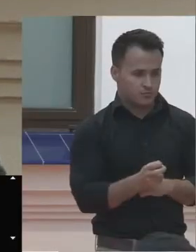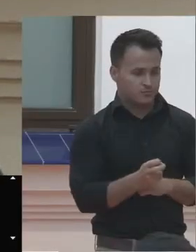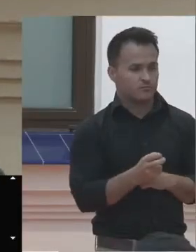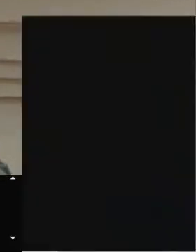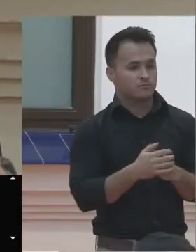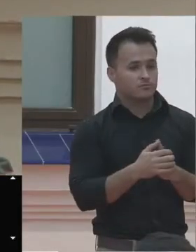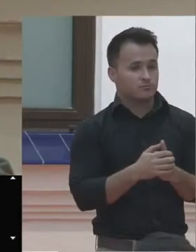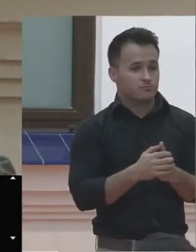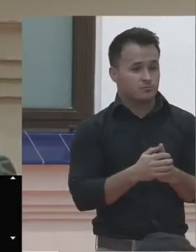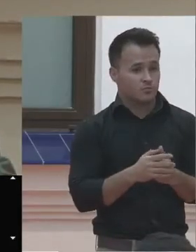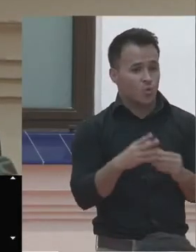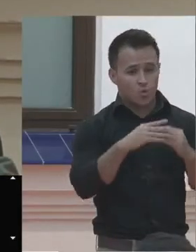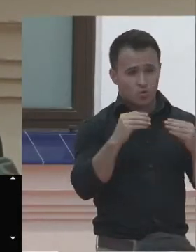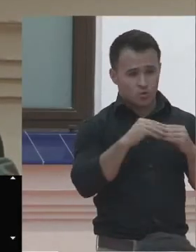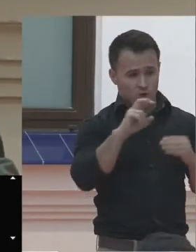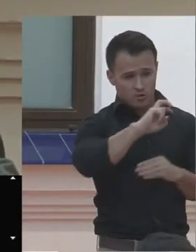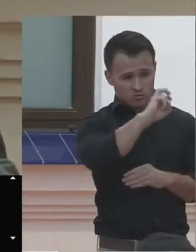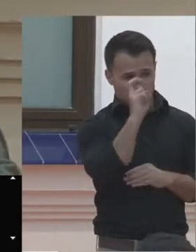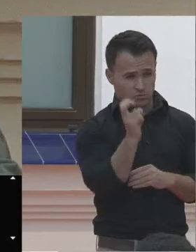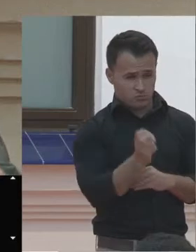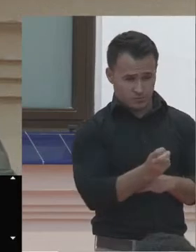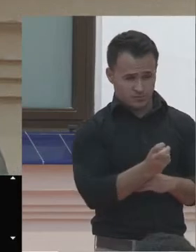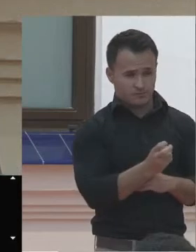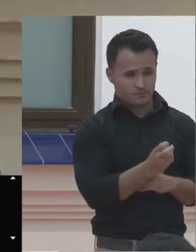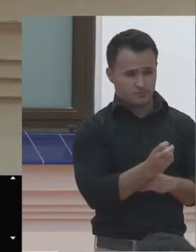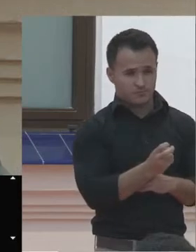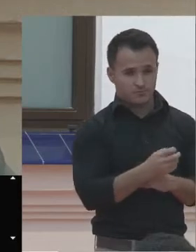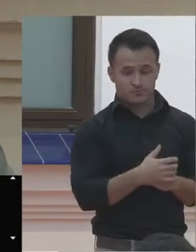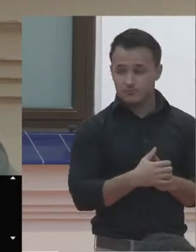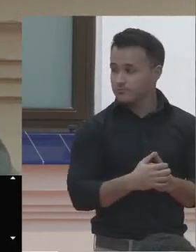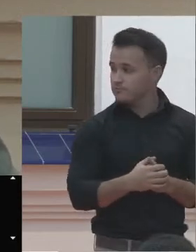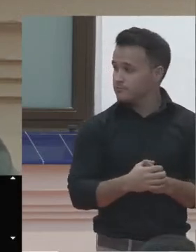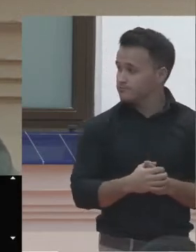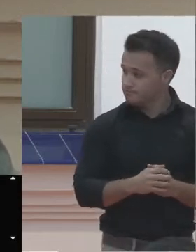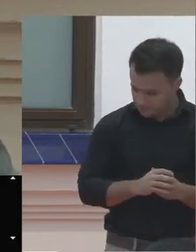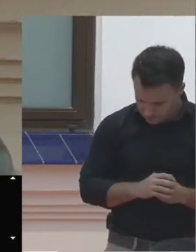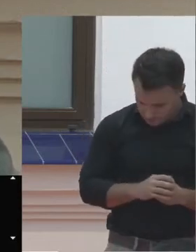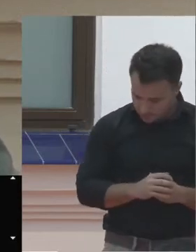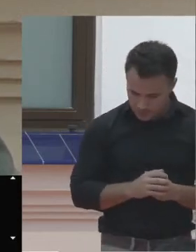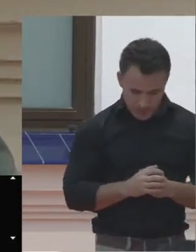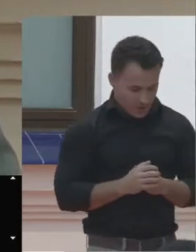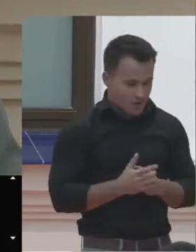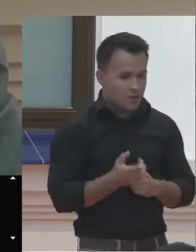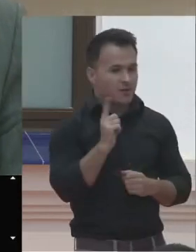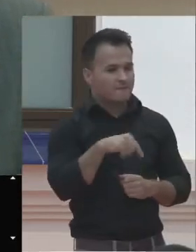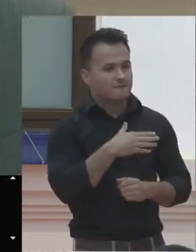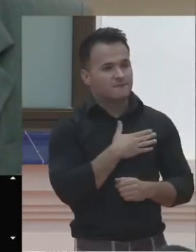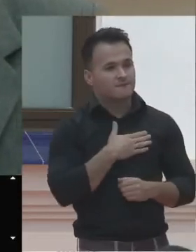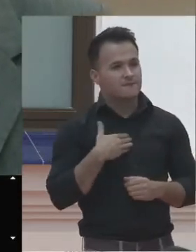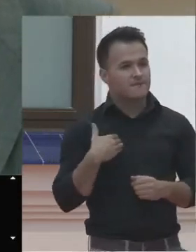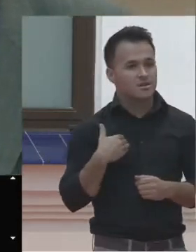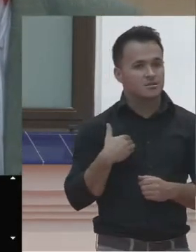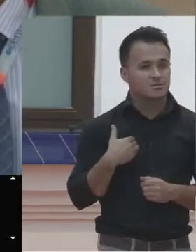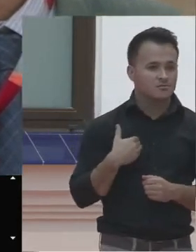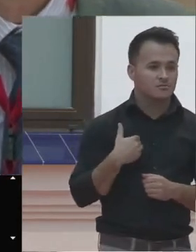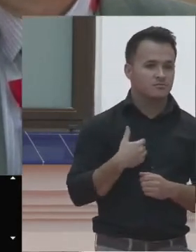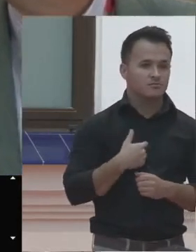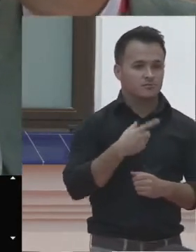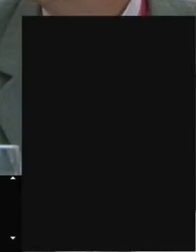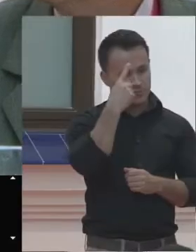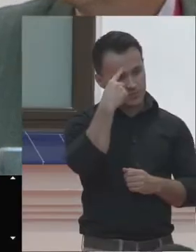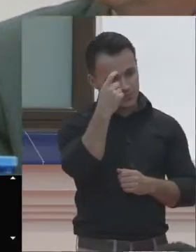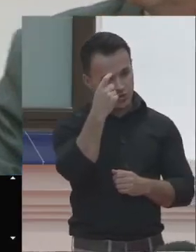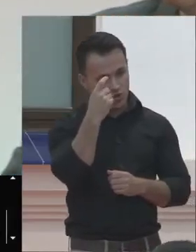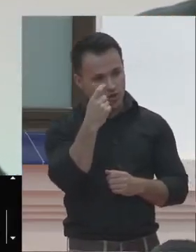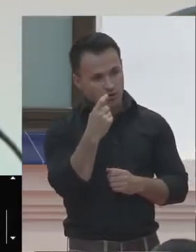distintos usuarios. Sí. Federico. También quería en ese sentido, porque lo he ido recordando en